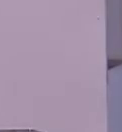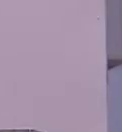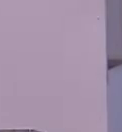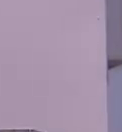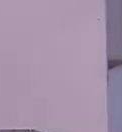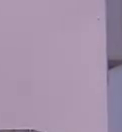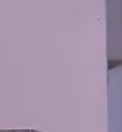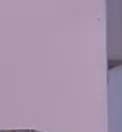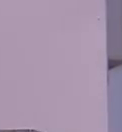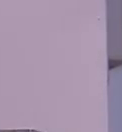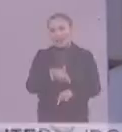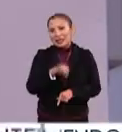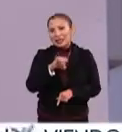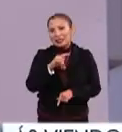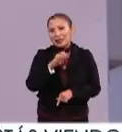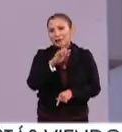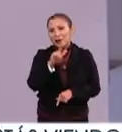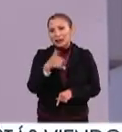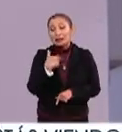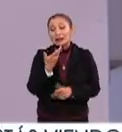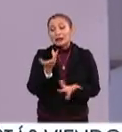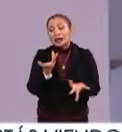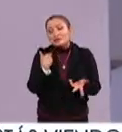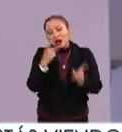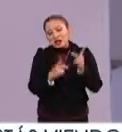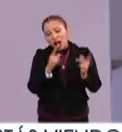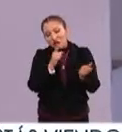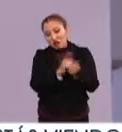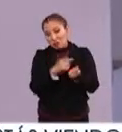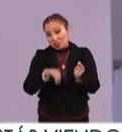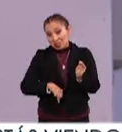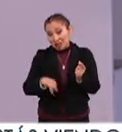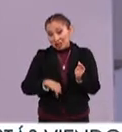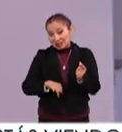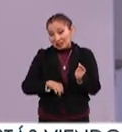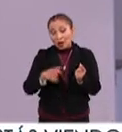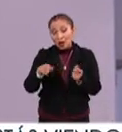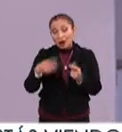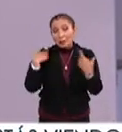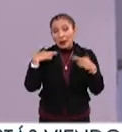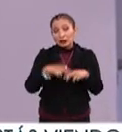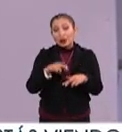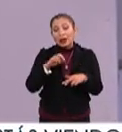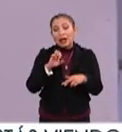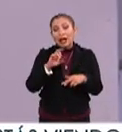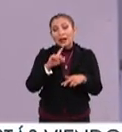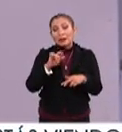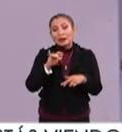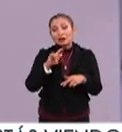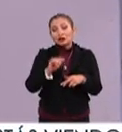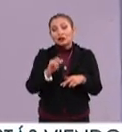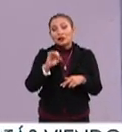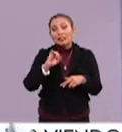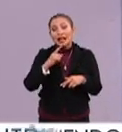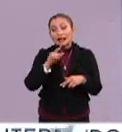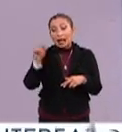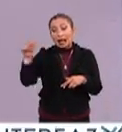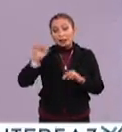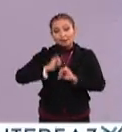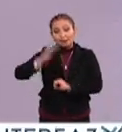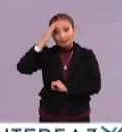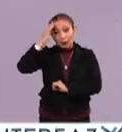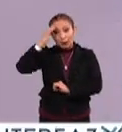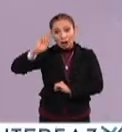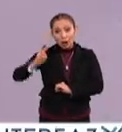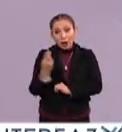Gracias por continuar con nosotros en Interfaz. Estamos platicando en una interesantísima charla con el maestro Alibert Sánchez Jiménez. Él es rector